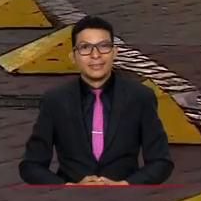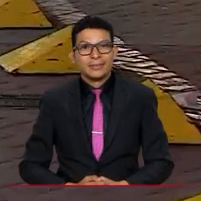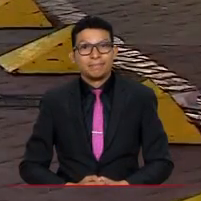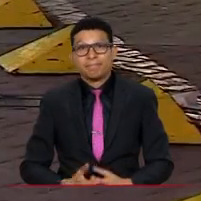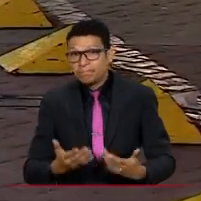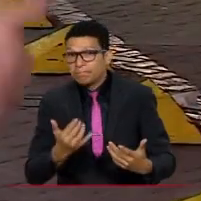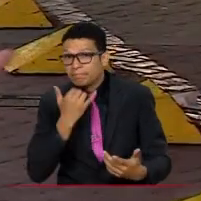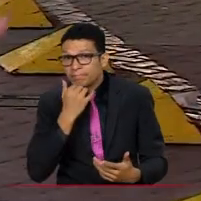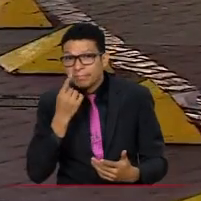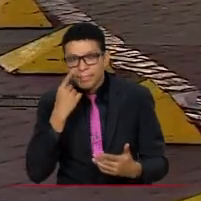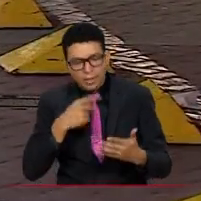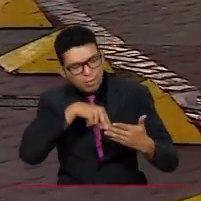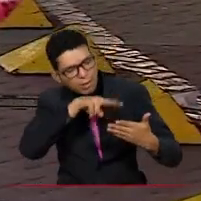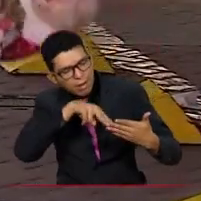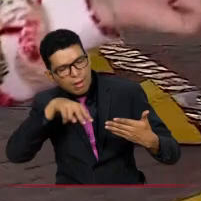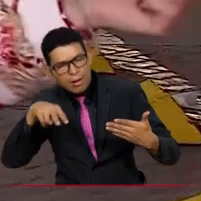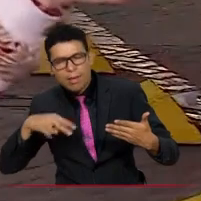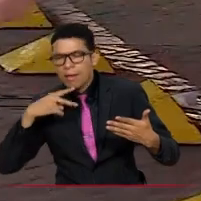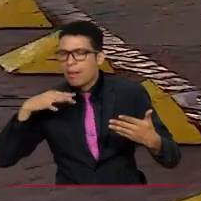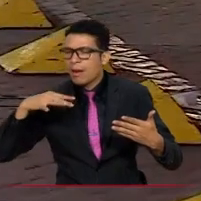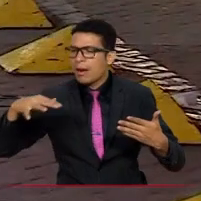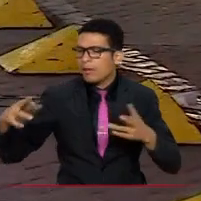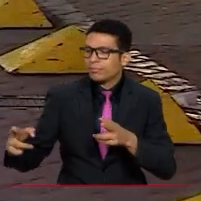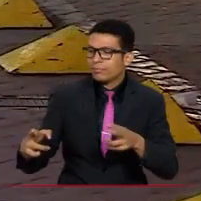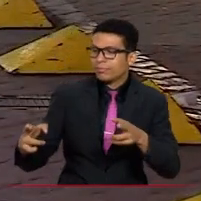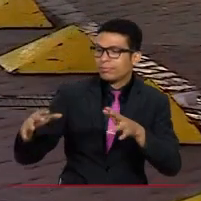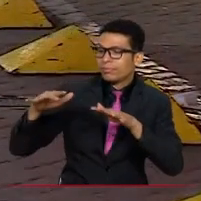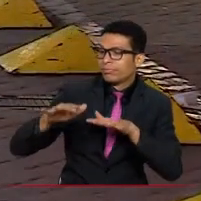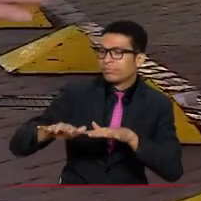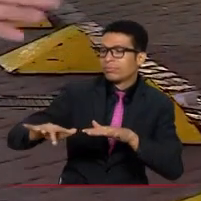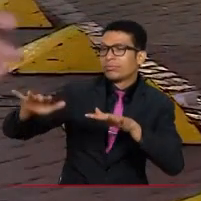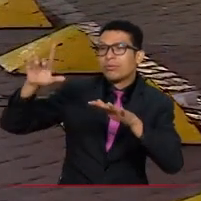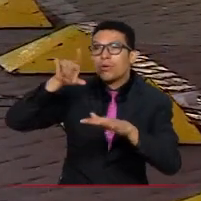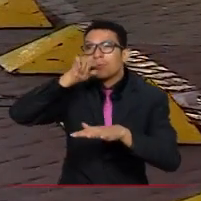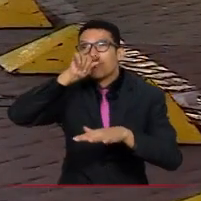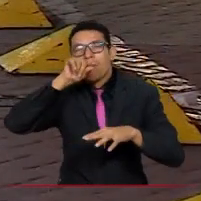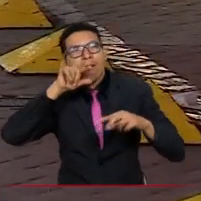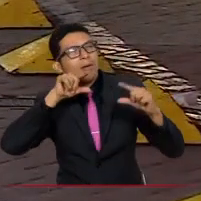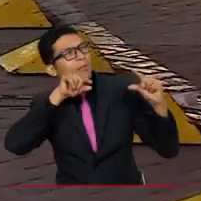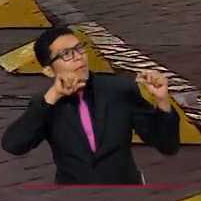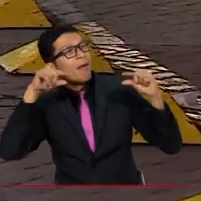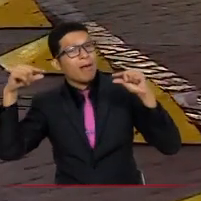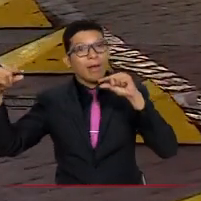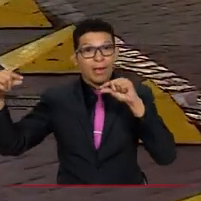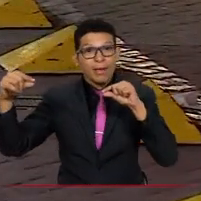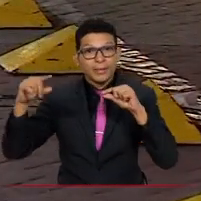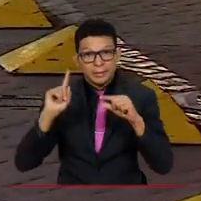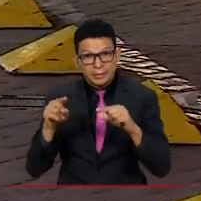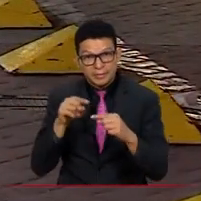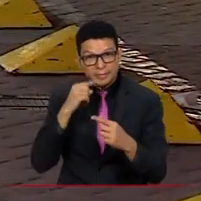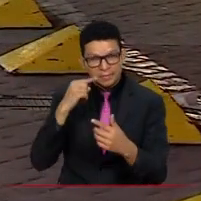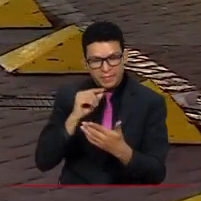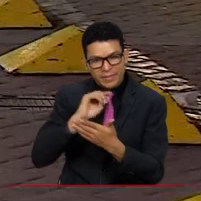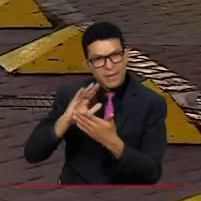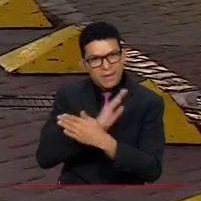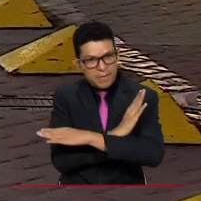¿Qué les parece la lectura en voz alta alrededor del río, la naturaleza, con los pájaros? Pues se trata de Biblioparche, una